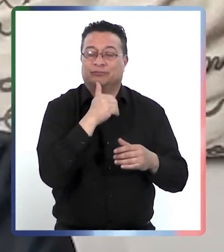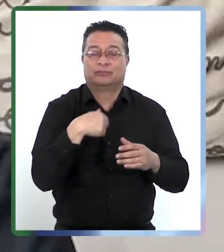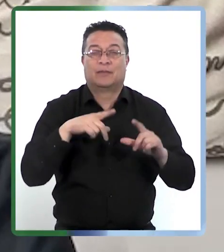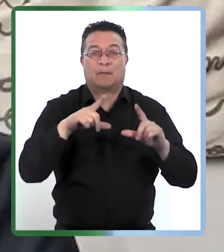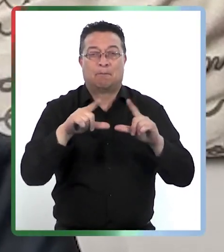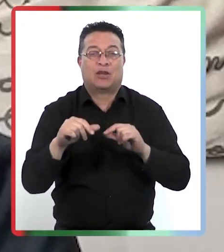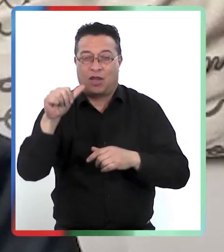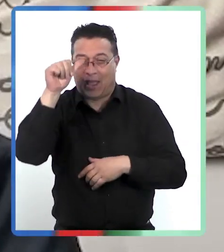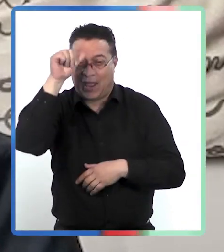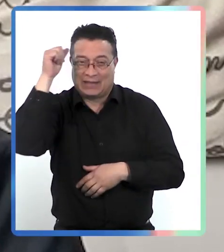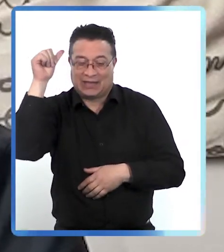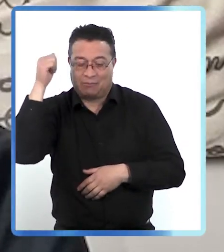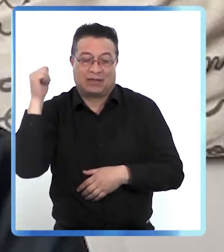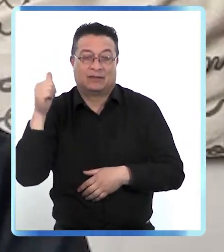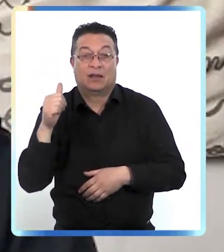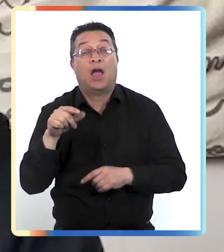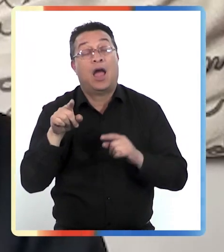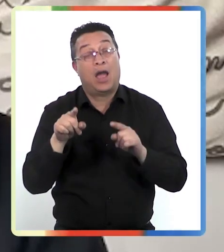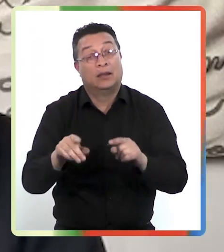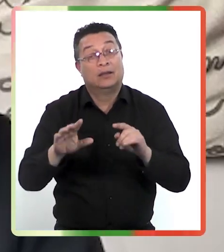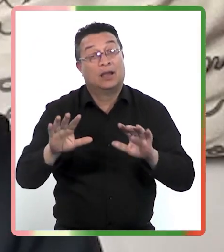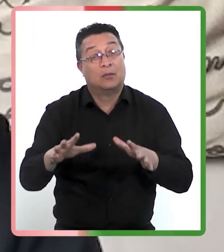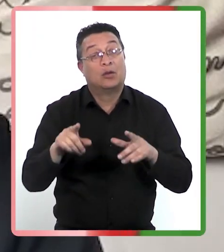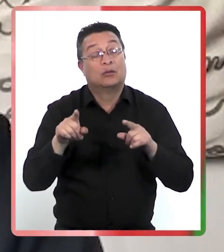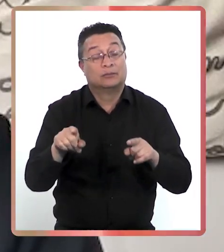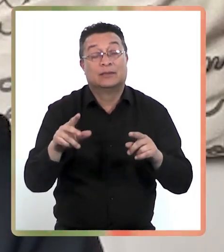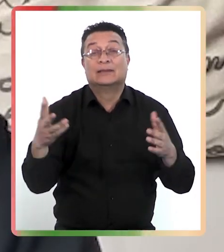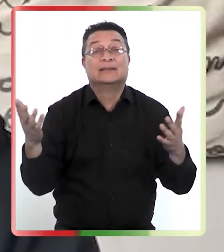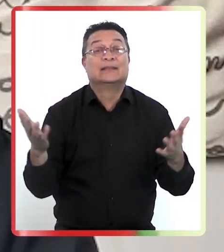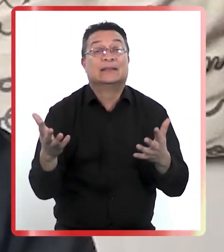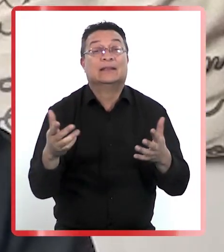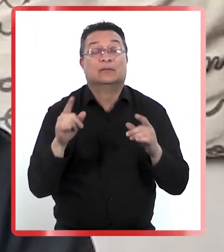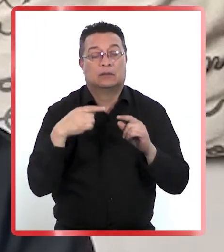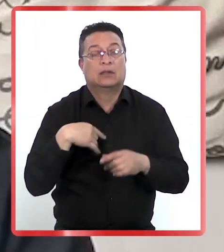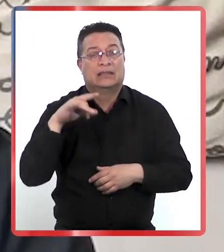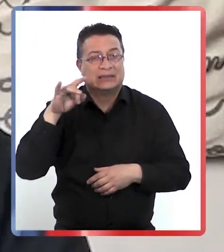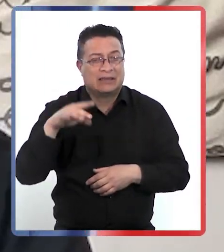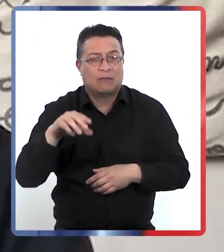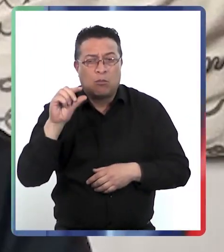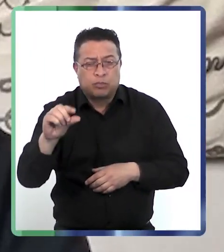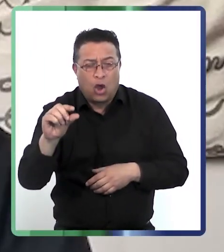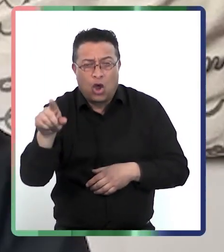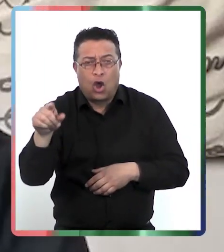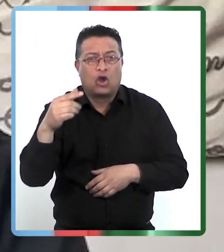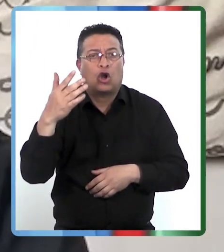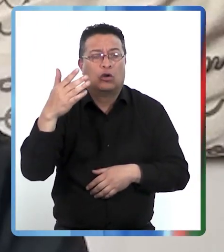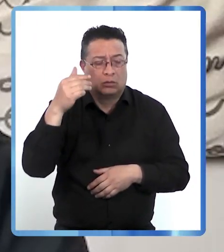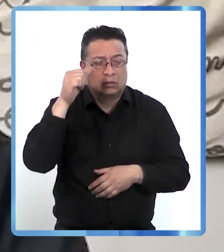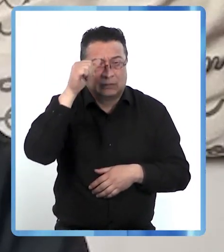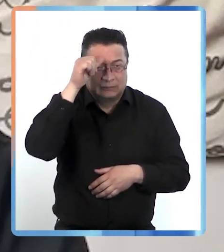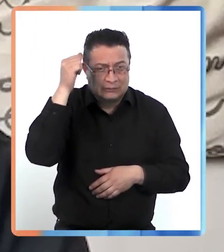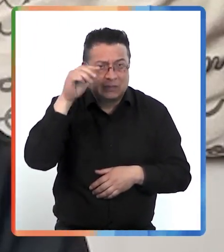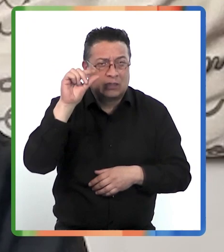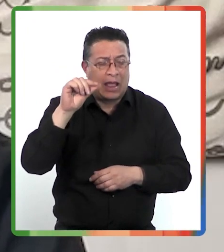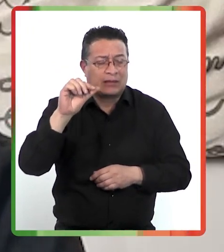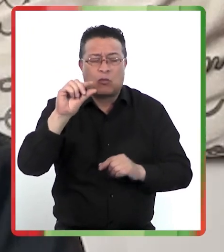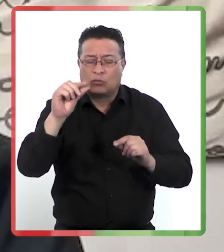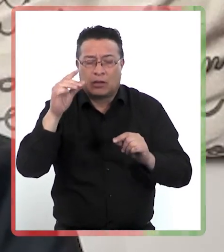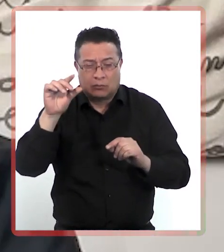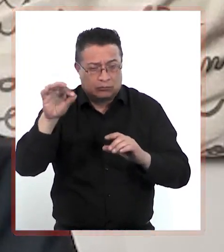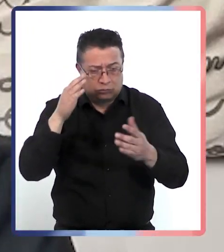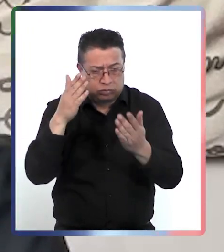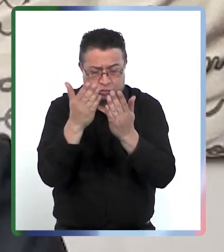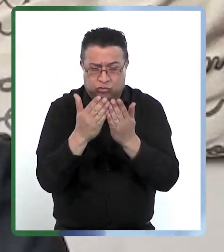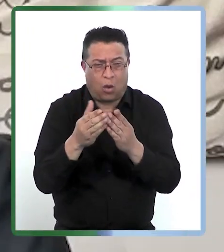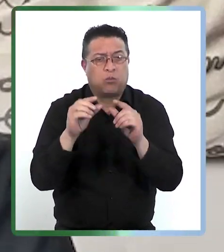hagan menos Alzheimer. Y ahí probablemente el tema tiene que ver con que sabemos muy poco de las demencias. Sabemos muy poco de,